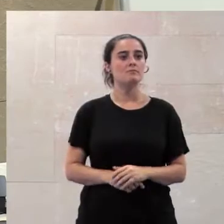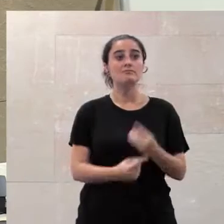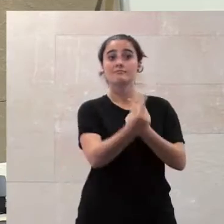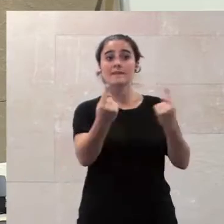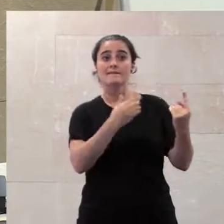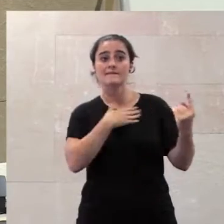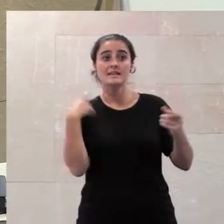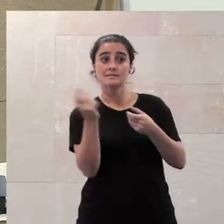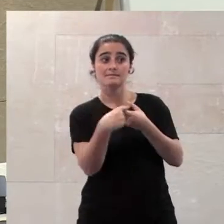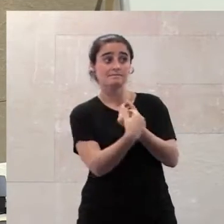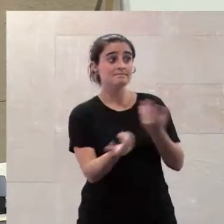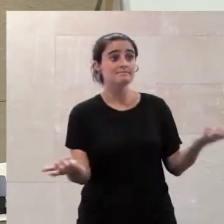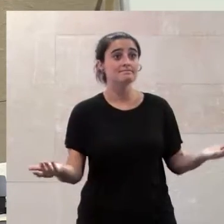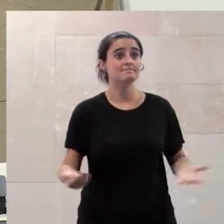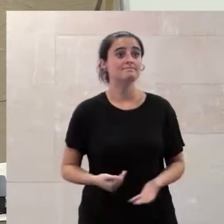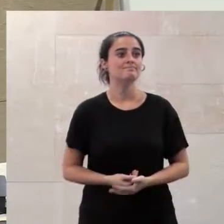batek itza hartu nahi baldin badu?